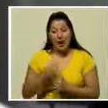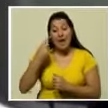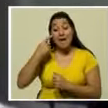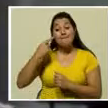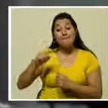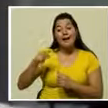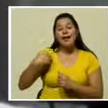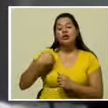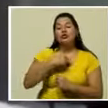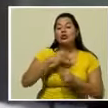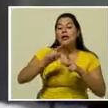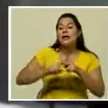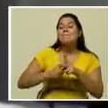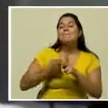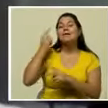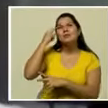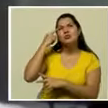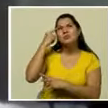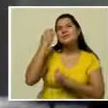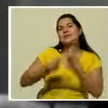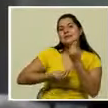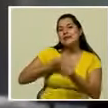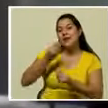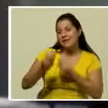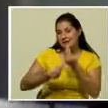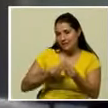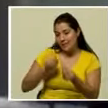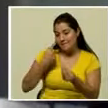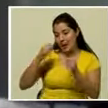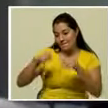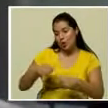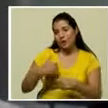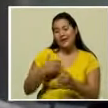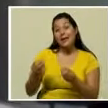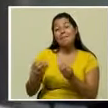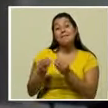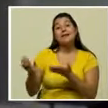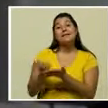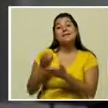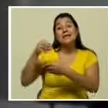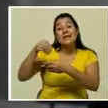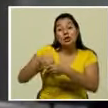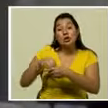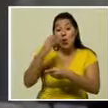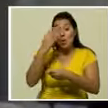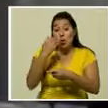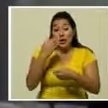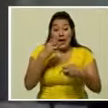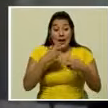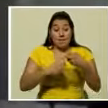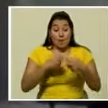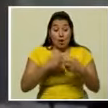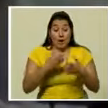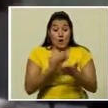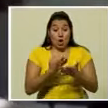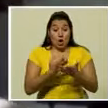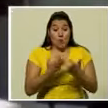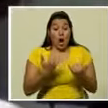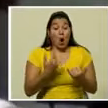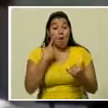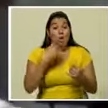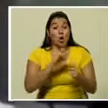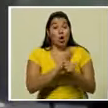pensar ya de cómo vamos a hacer, porque obviamente esta crisis lo único que hizo es la crisis sanitaria, lo único que hizo fue